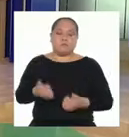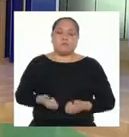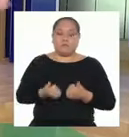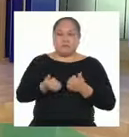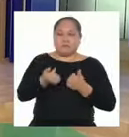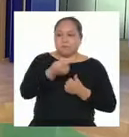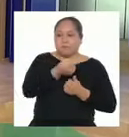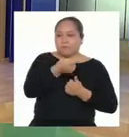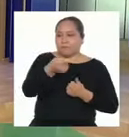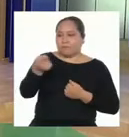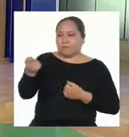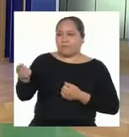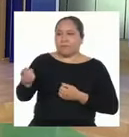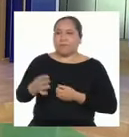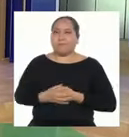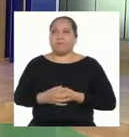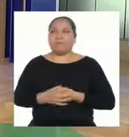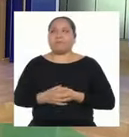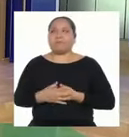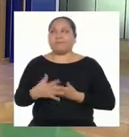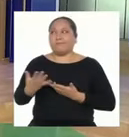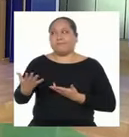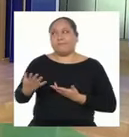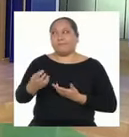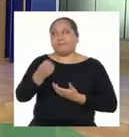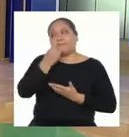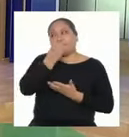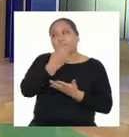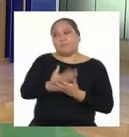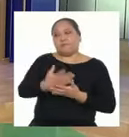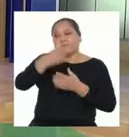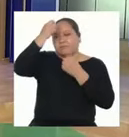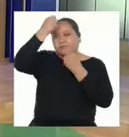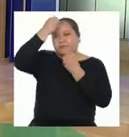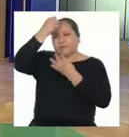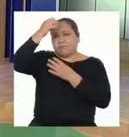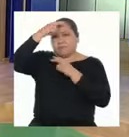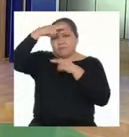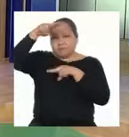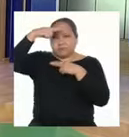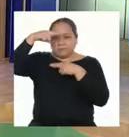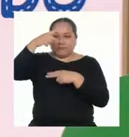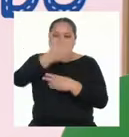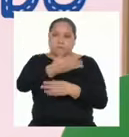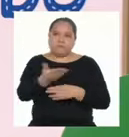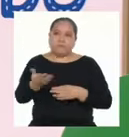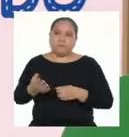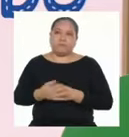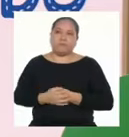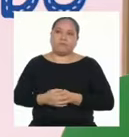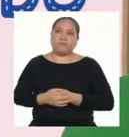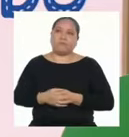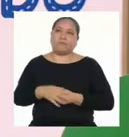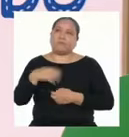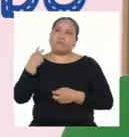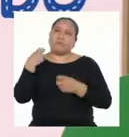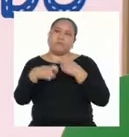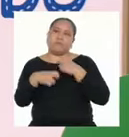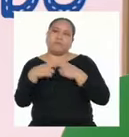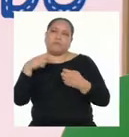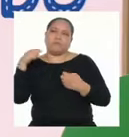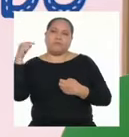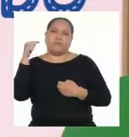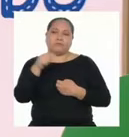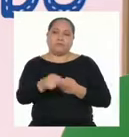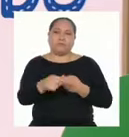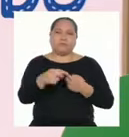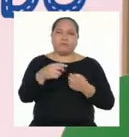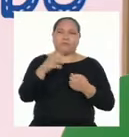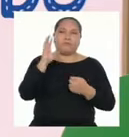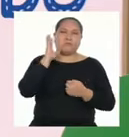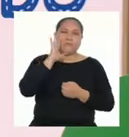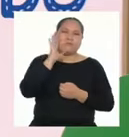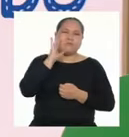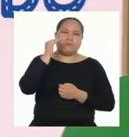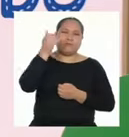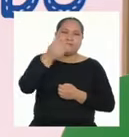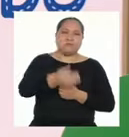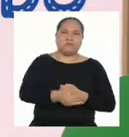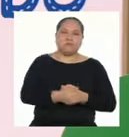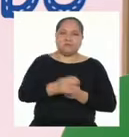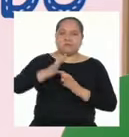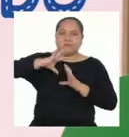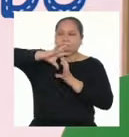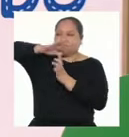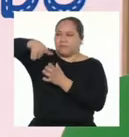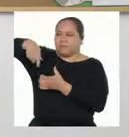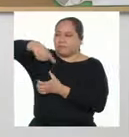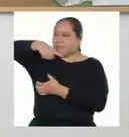vivimos. Vaya, algo de buenas noticias dentro de todo. El problema de este tipo de contaminación es a